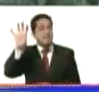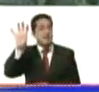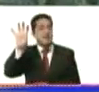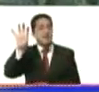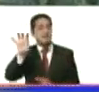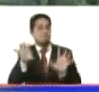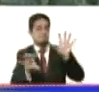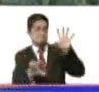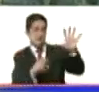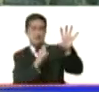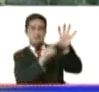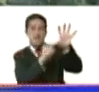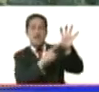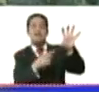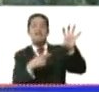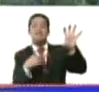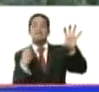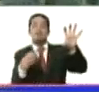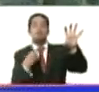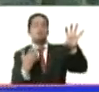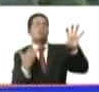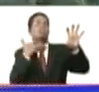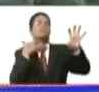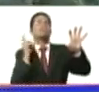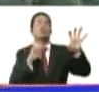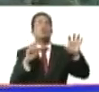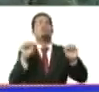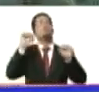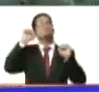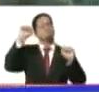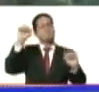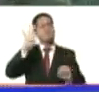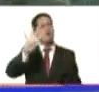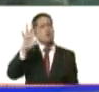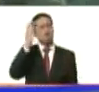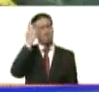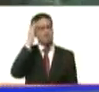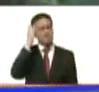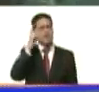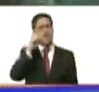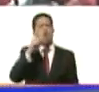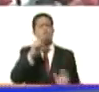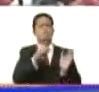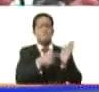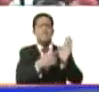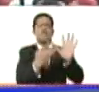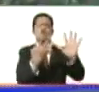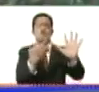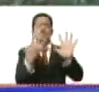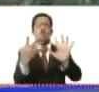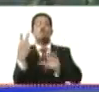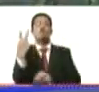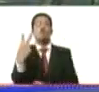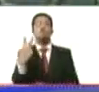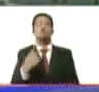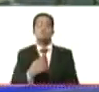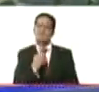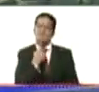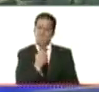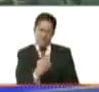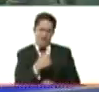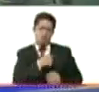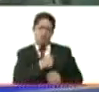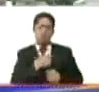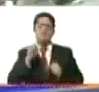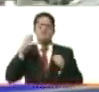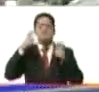esa revolución jamás se perderá. ¡Que viva el 4 de febrero de 1992! Digamos desde el corazón,